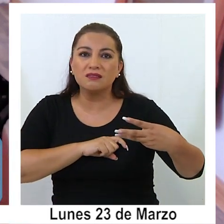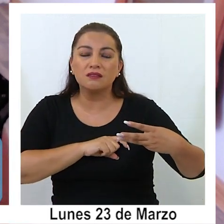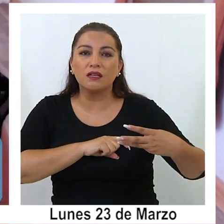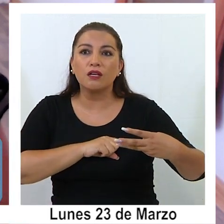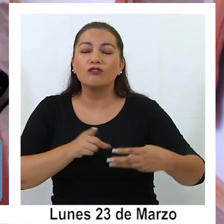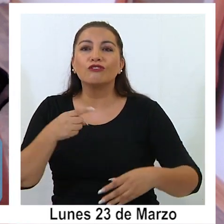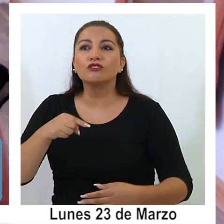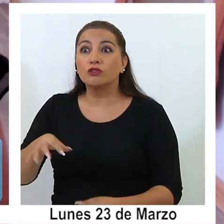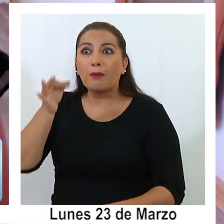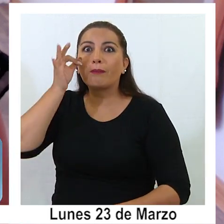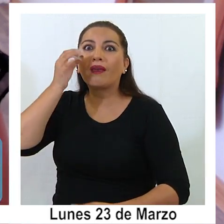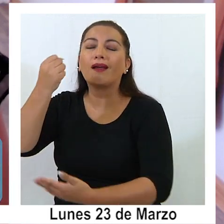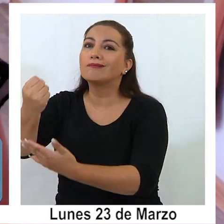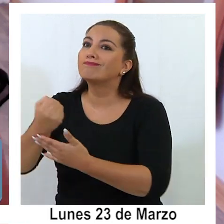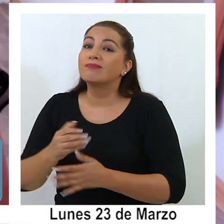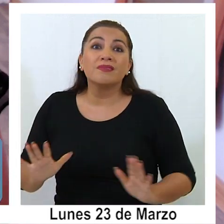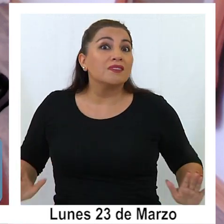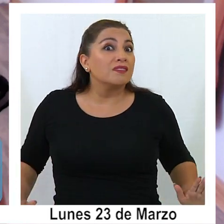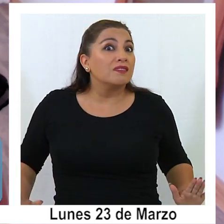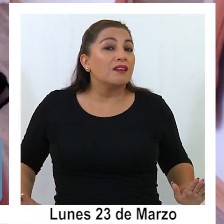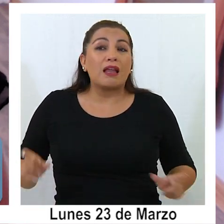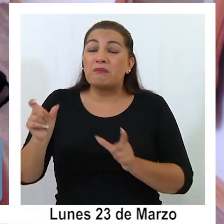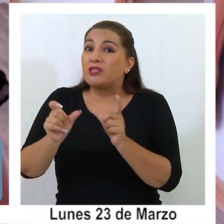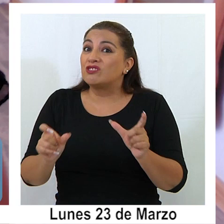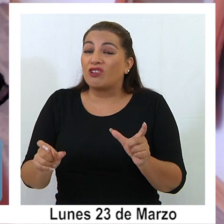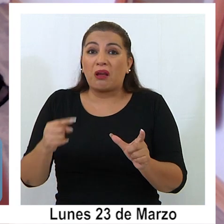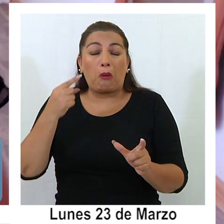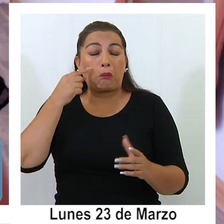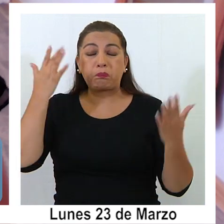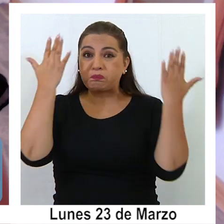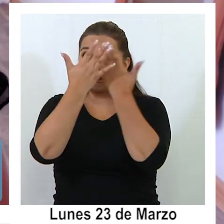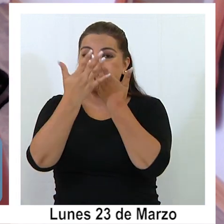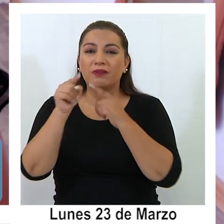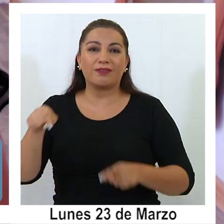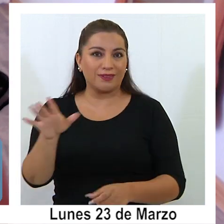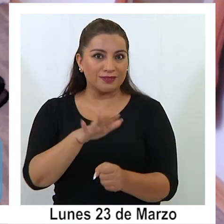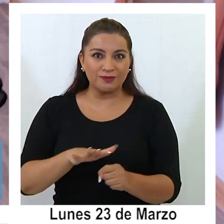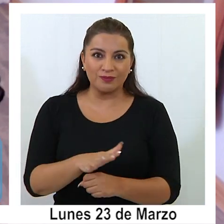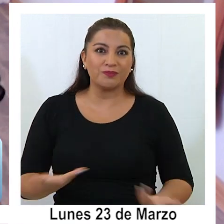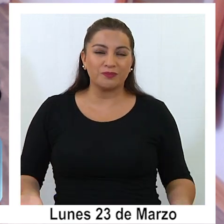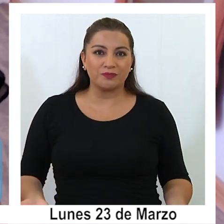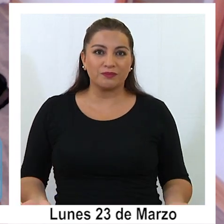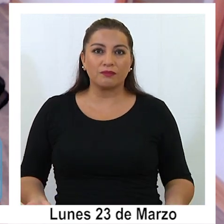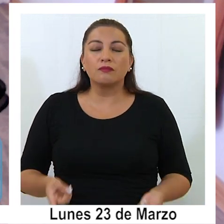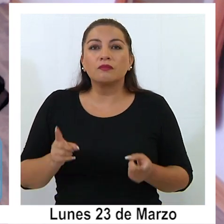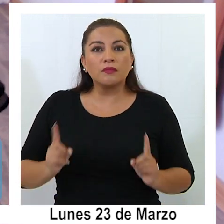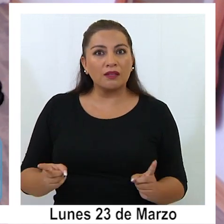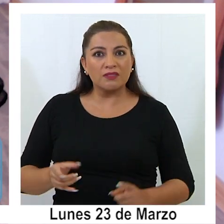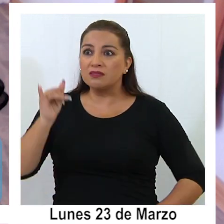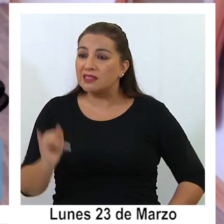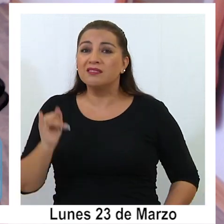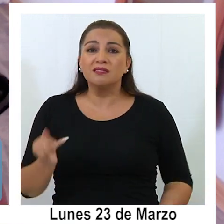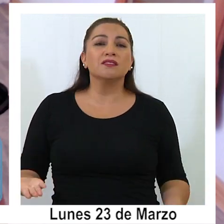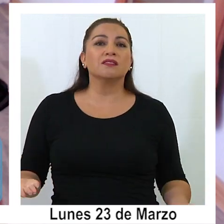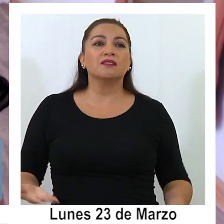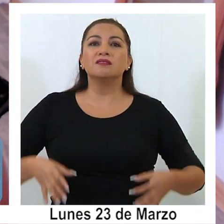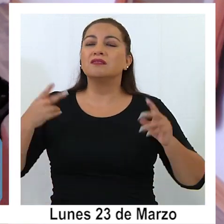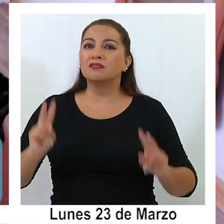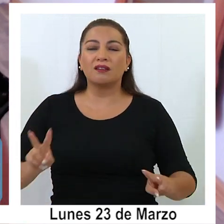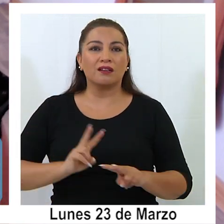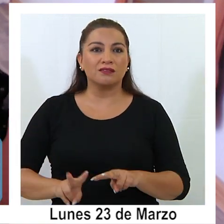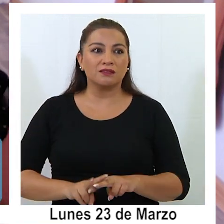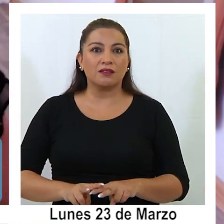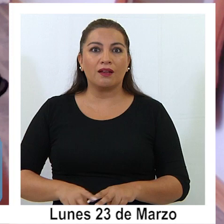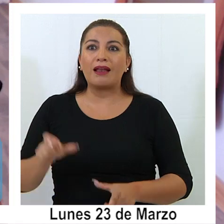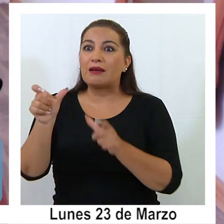haber servido de lección y parece que nadie anotó nada de lo que está ocurriendo. debieran sí o sí ya establecer que la